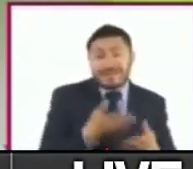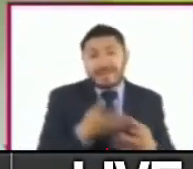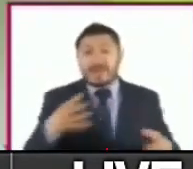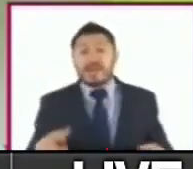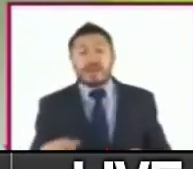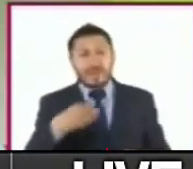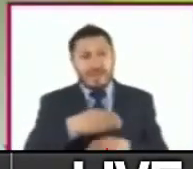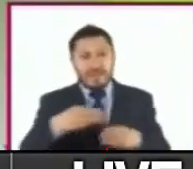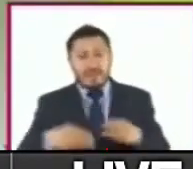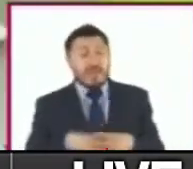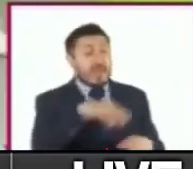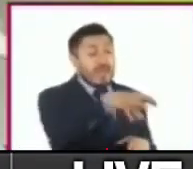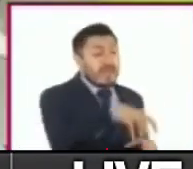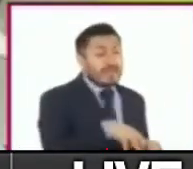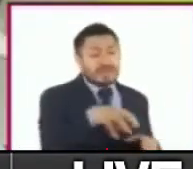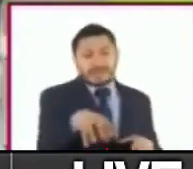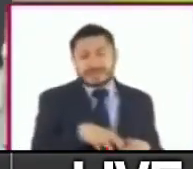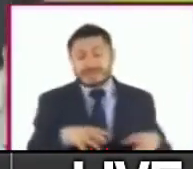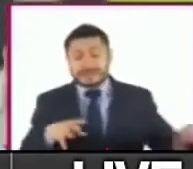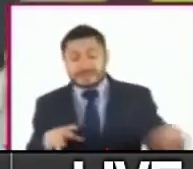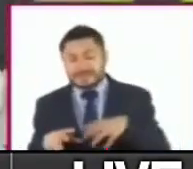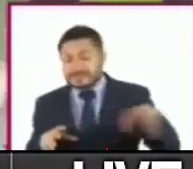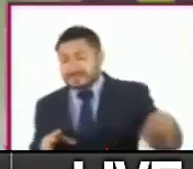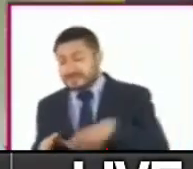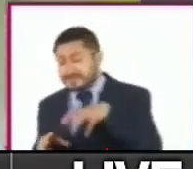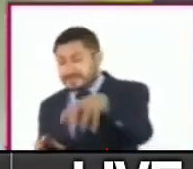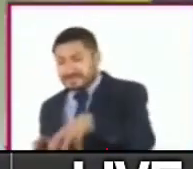pelotas y tomamos asiento.